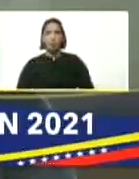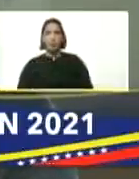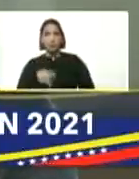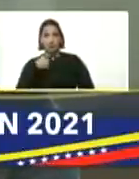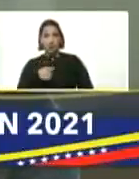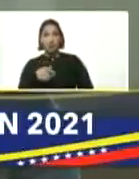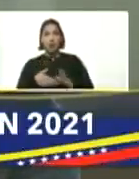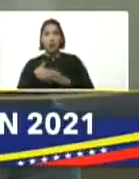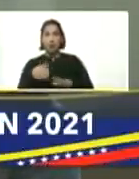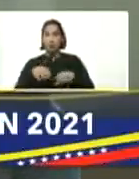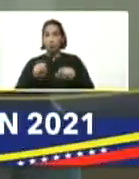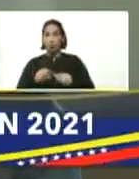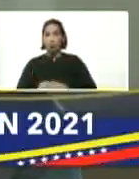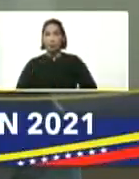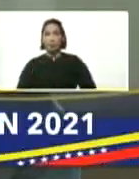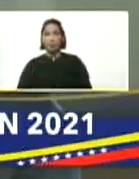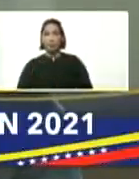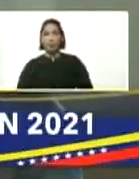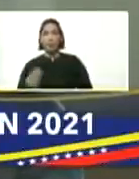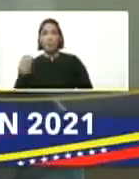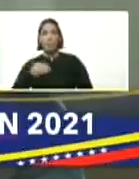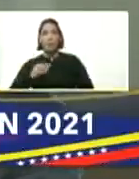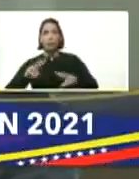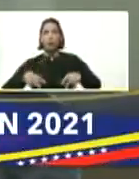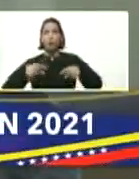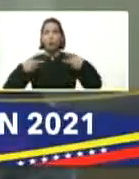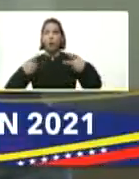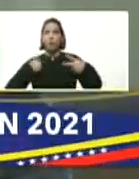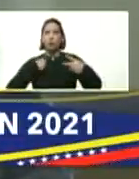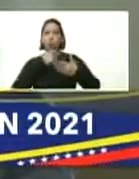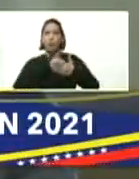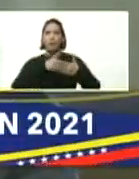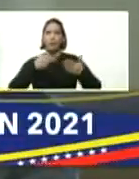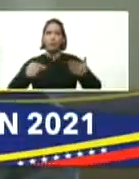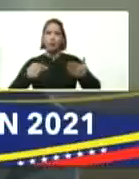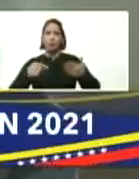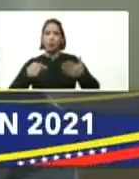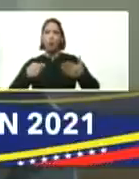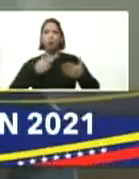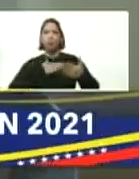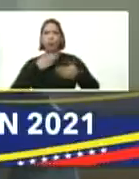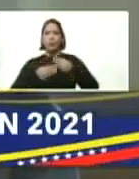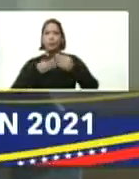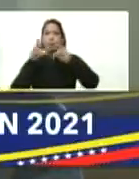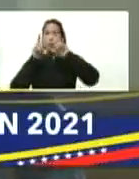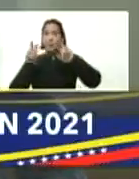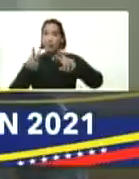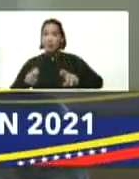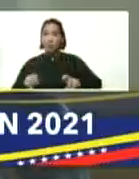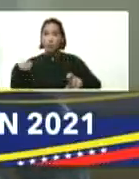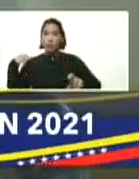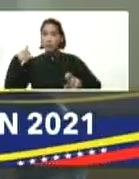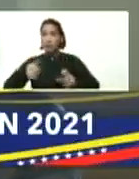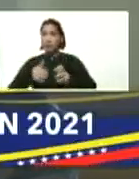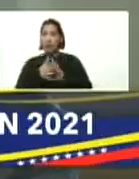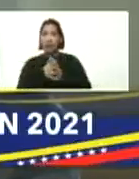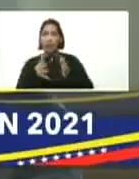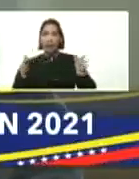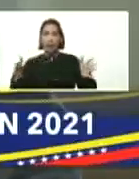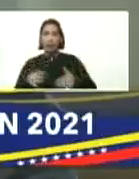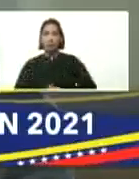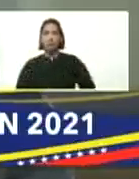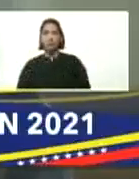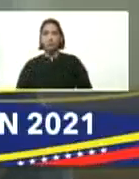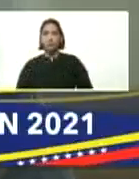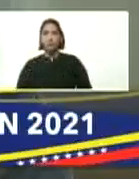libro, Salir de la Colonia, que es lo más reciente que yo he escrito, es producto de una investigación también bastante larga. Y Salir de la